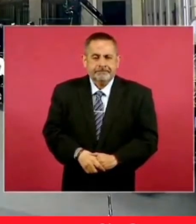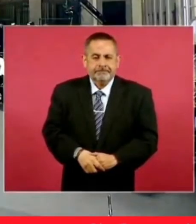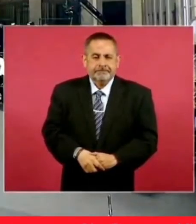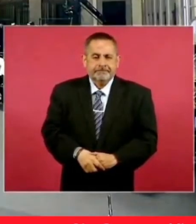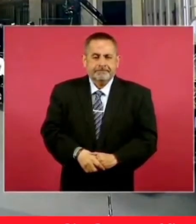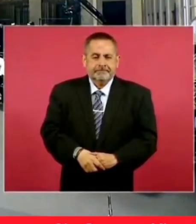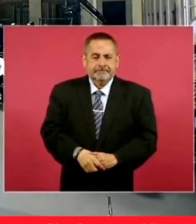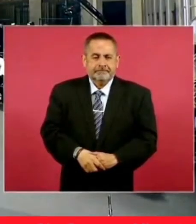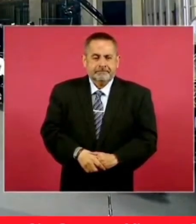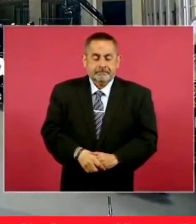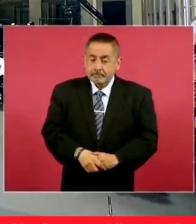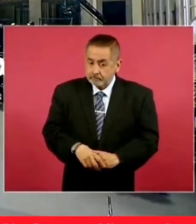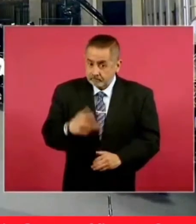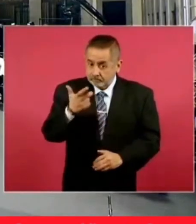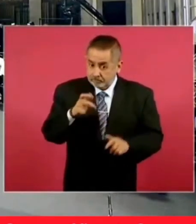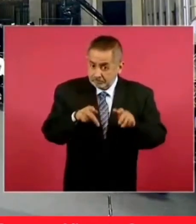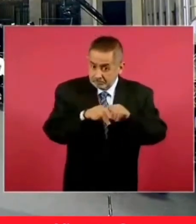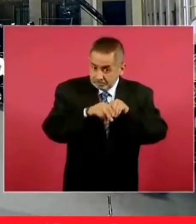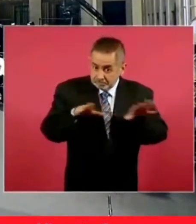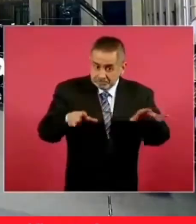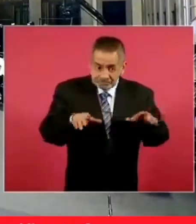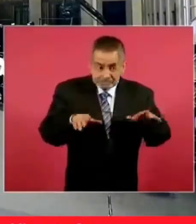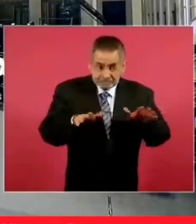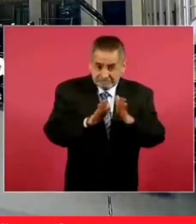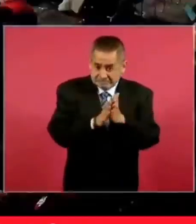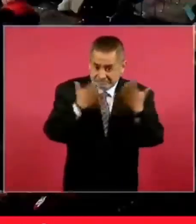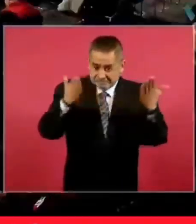Hay 8 columnas,